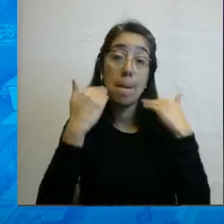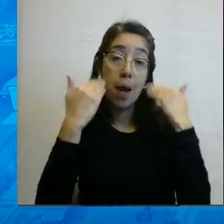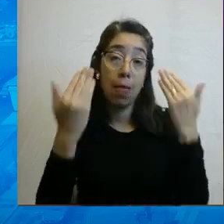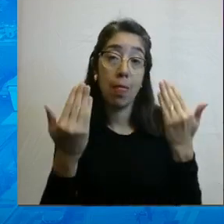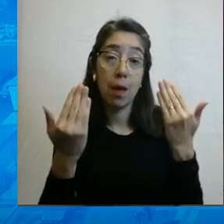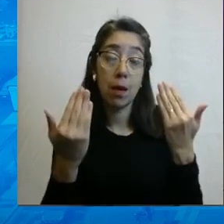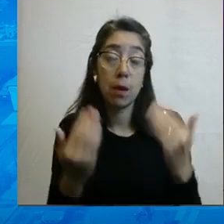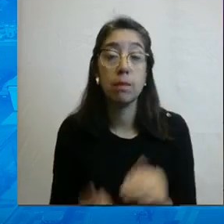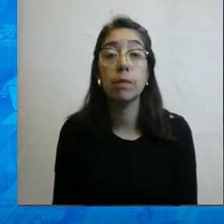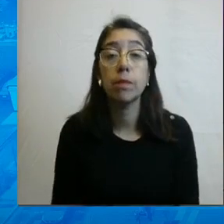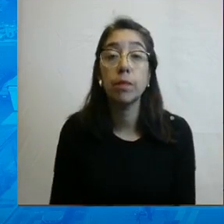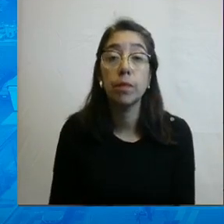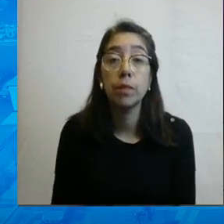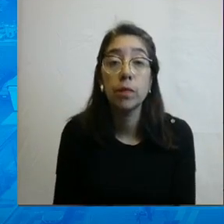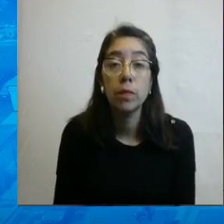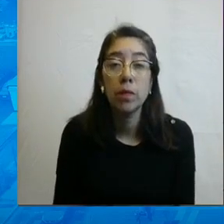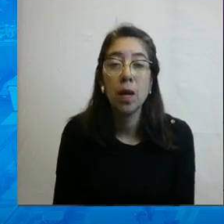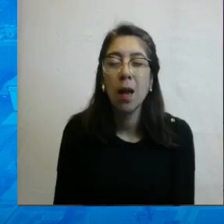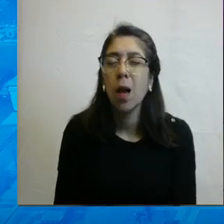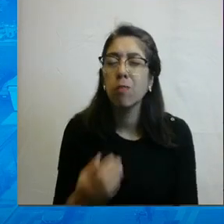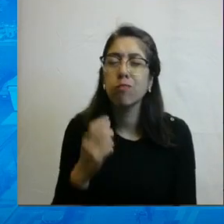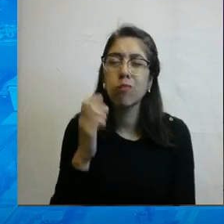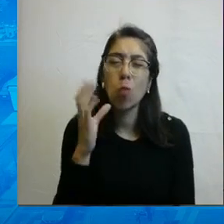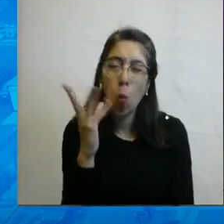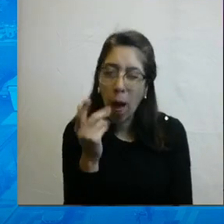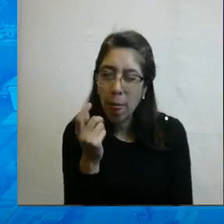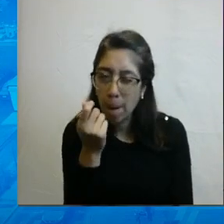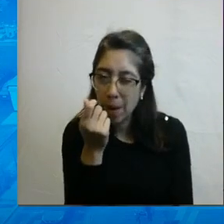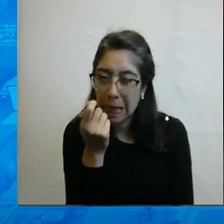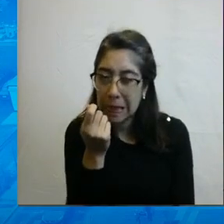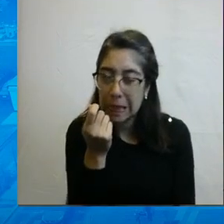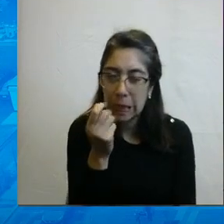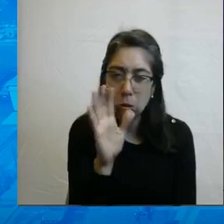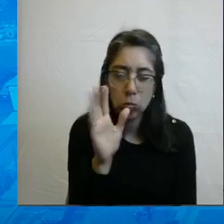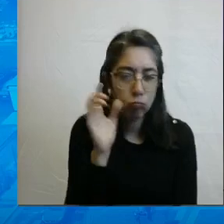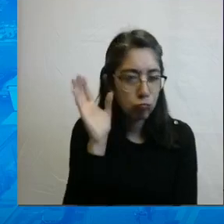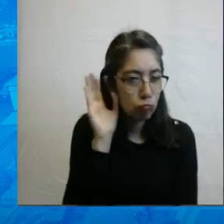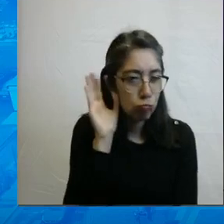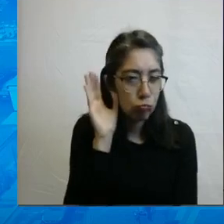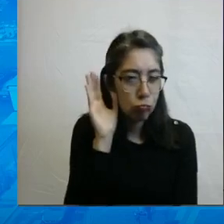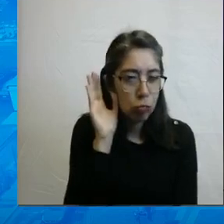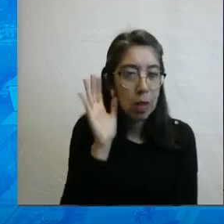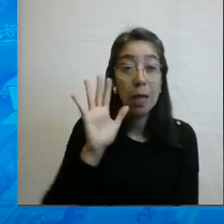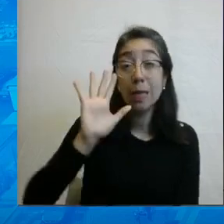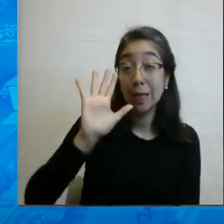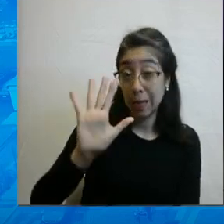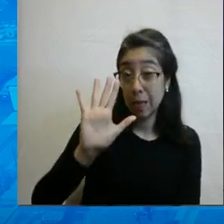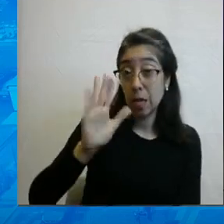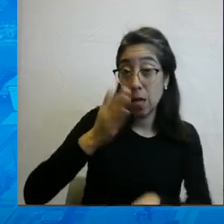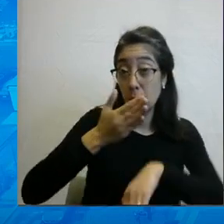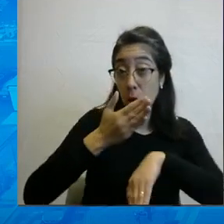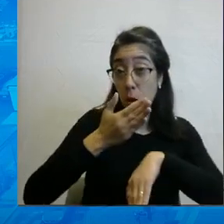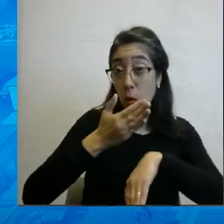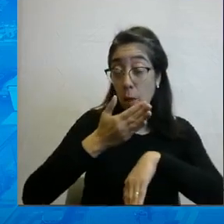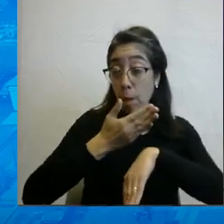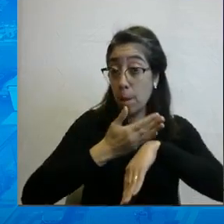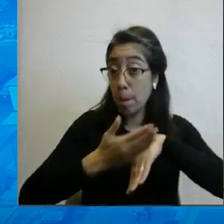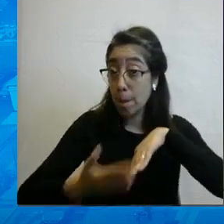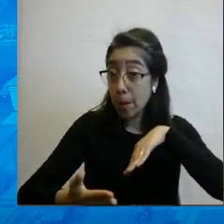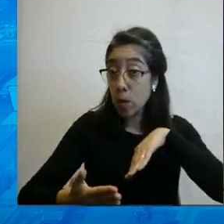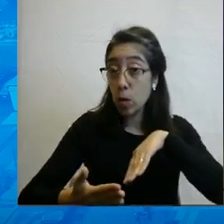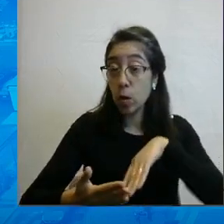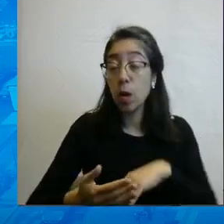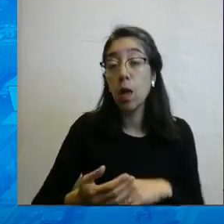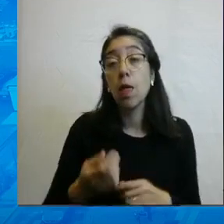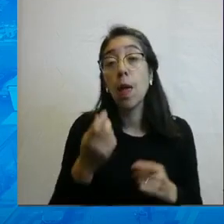Perdón, ¿puede precisar el monto que no lo apunté? Son 5 millones